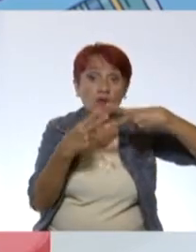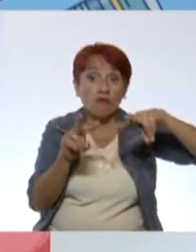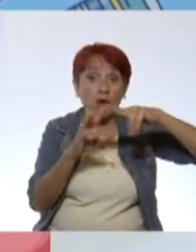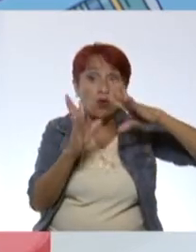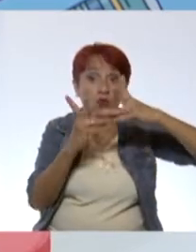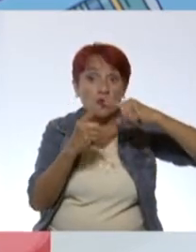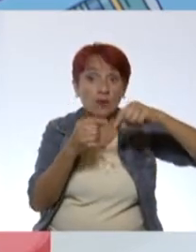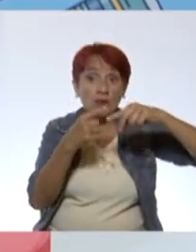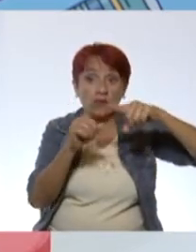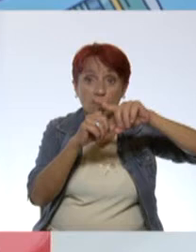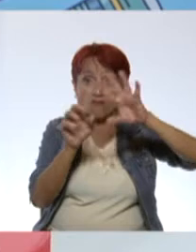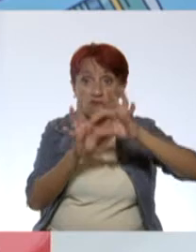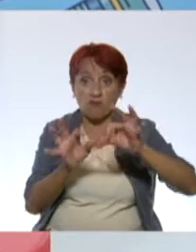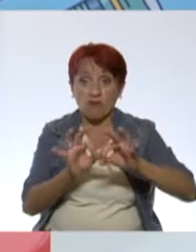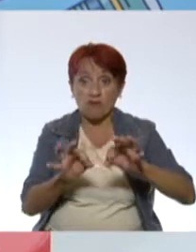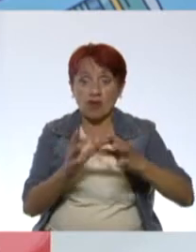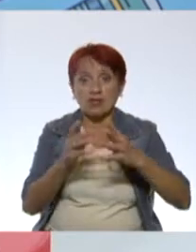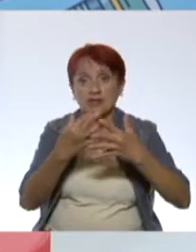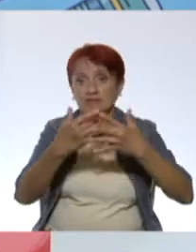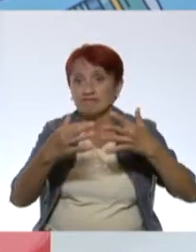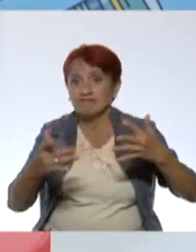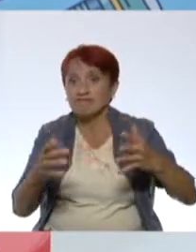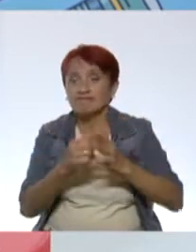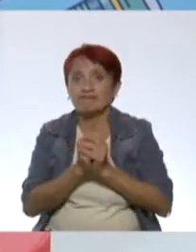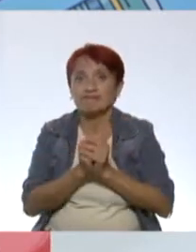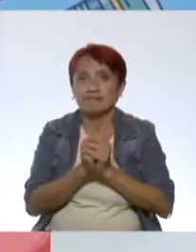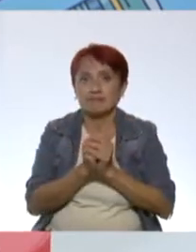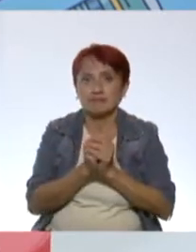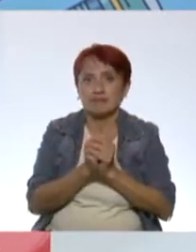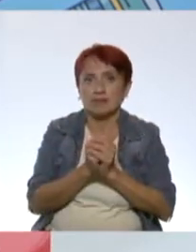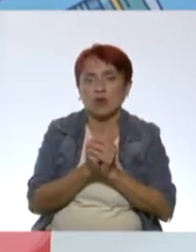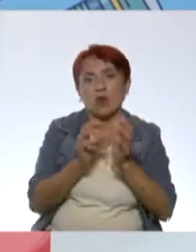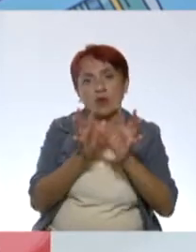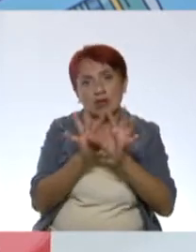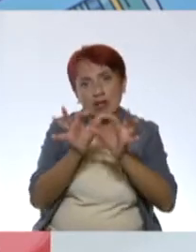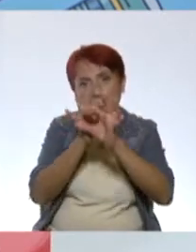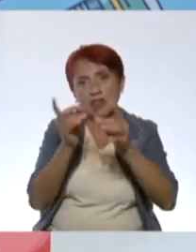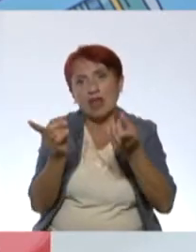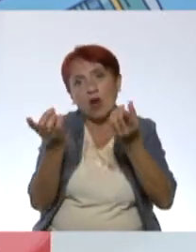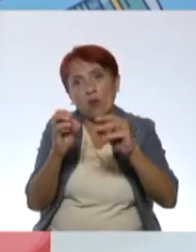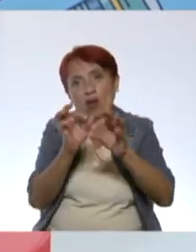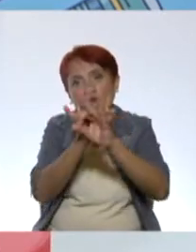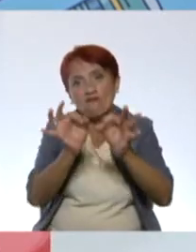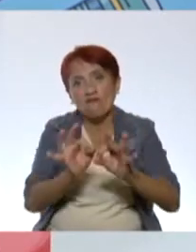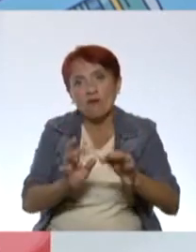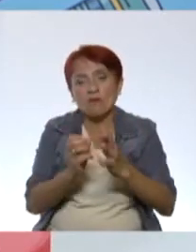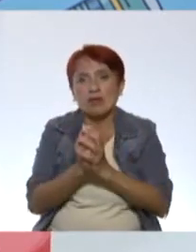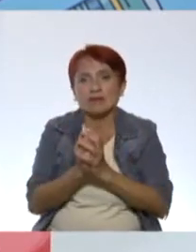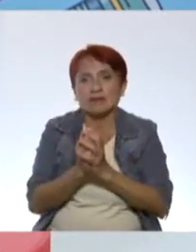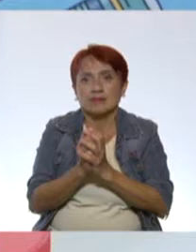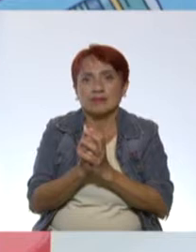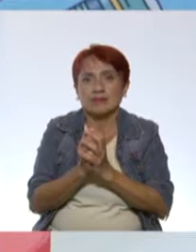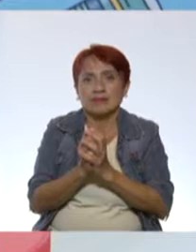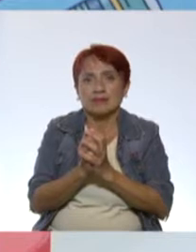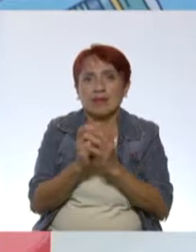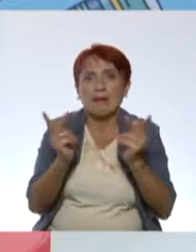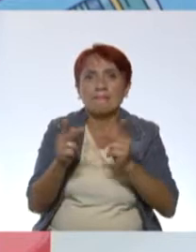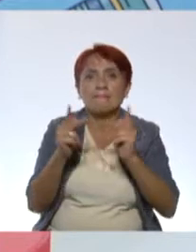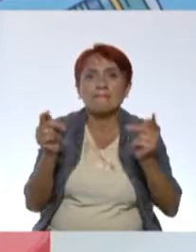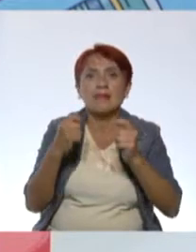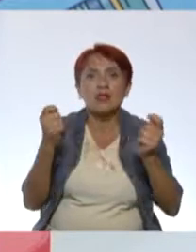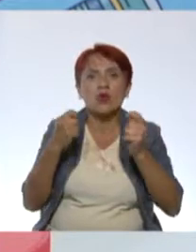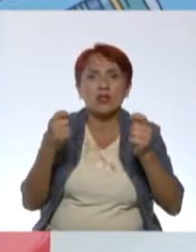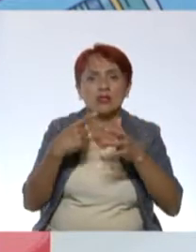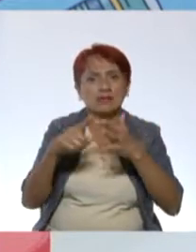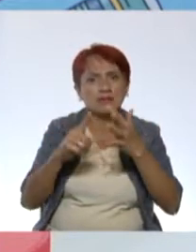valores están de manera aleatoria, claro, con una posición. Y las expresiones periódicas son esas que